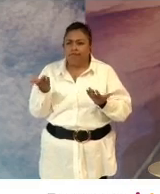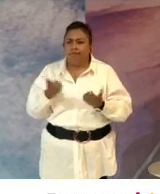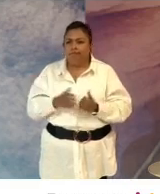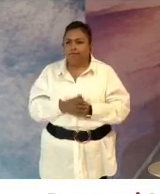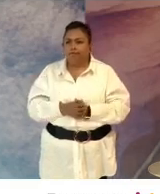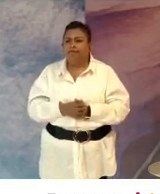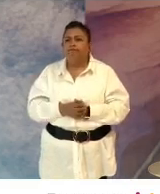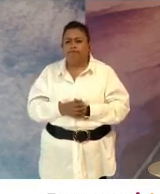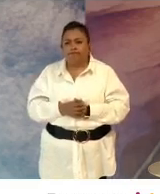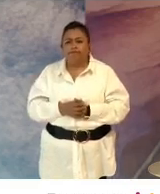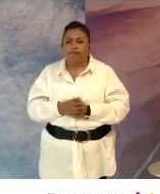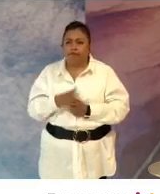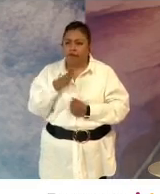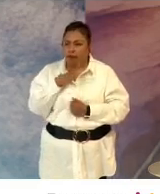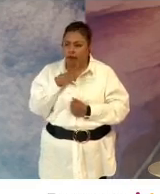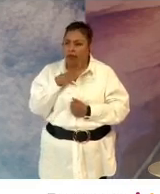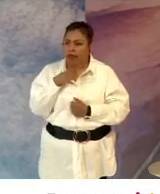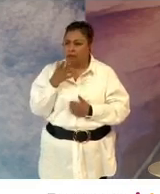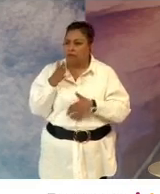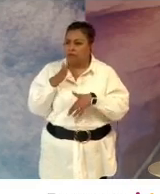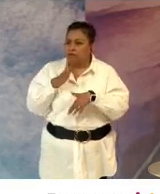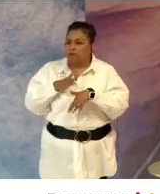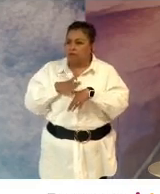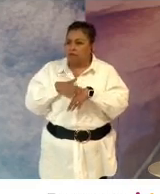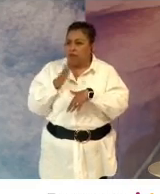un aumento